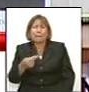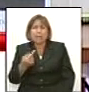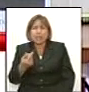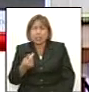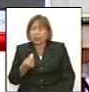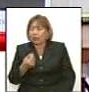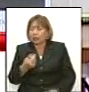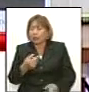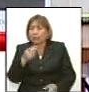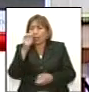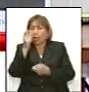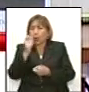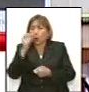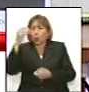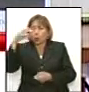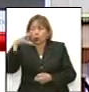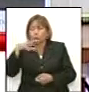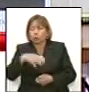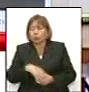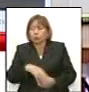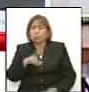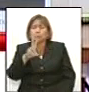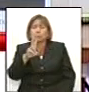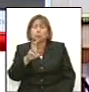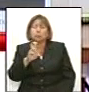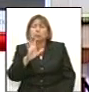135.700 y agosto